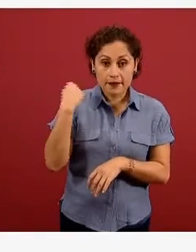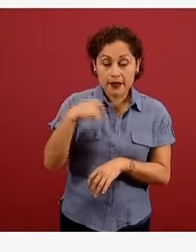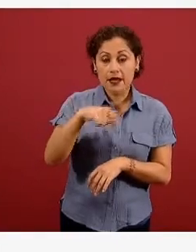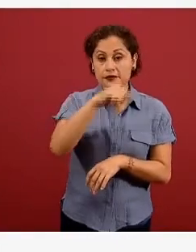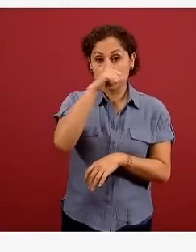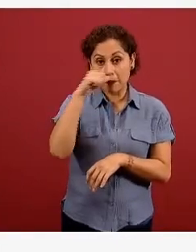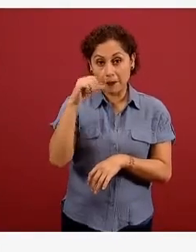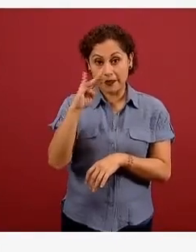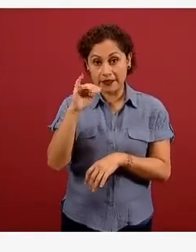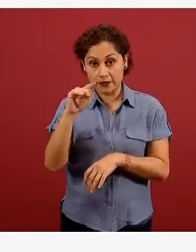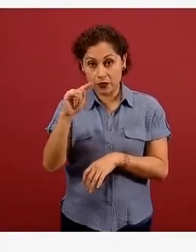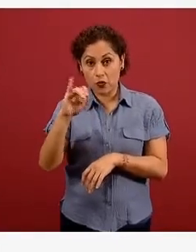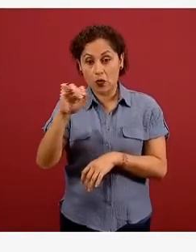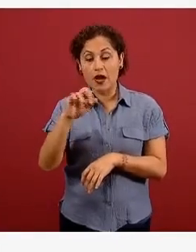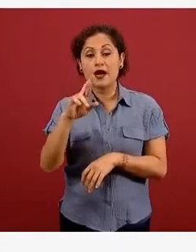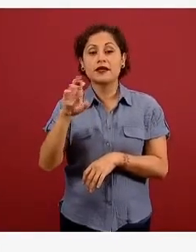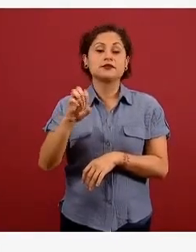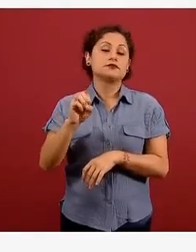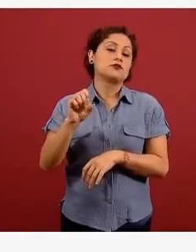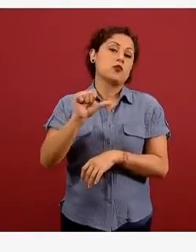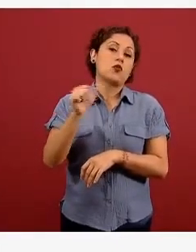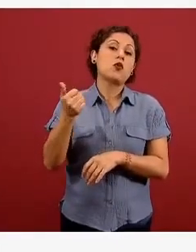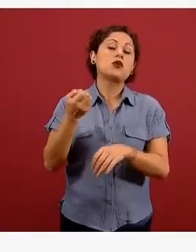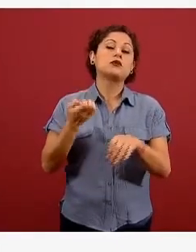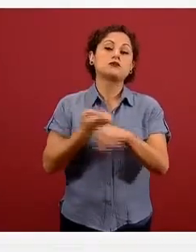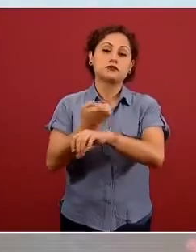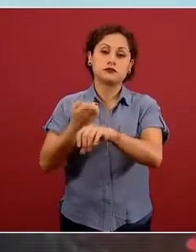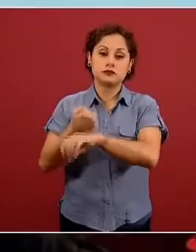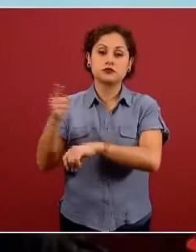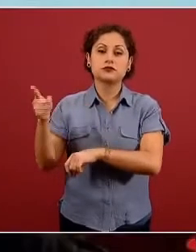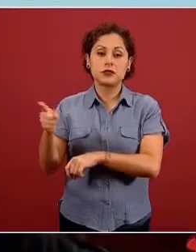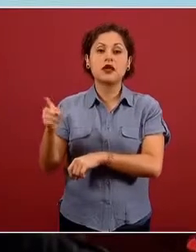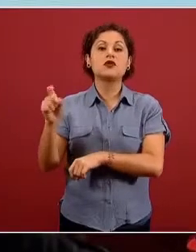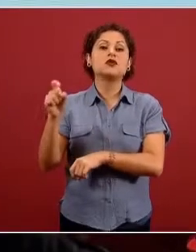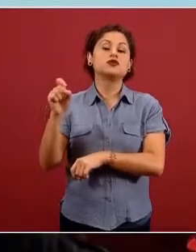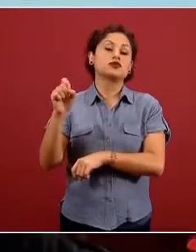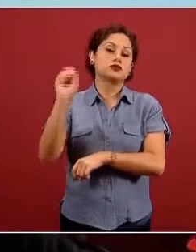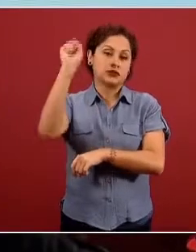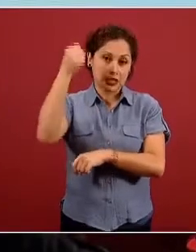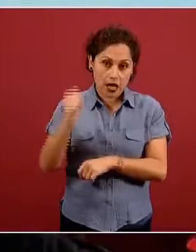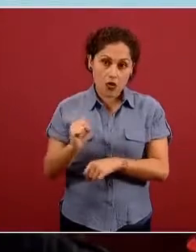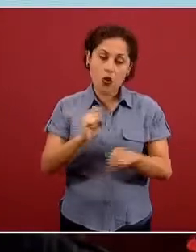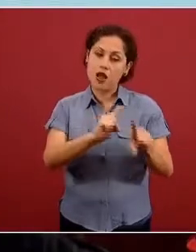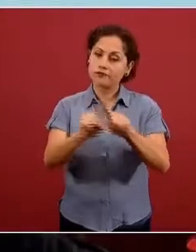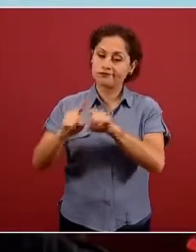varios municipios y también Sinaloa, particularmente en la capital. La siguiente.